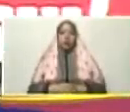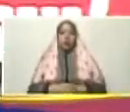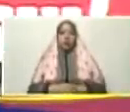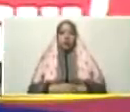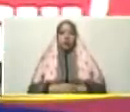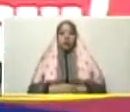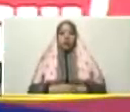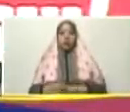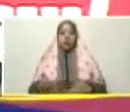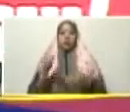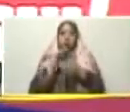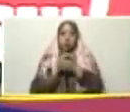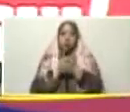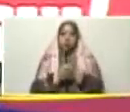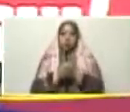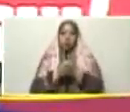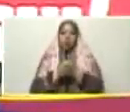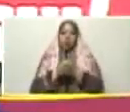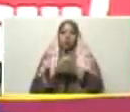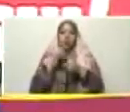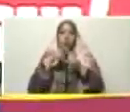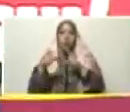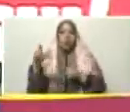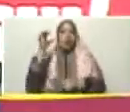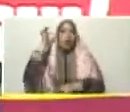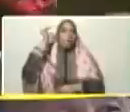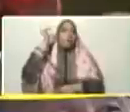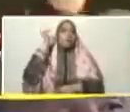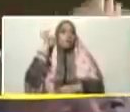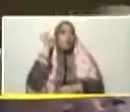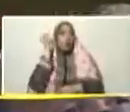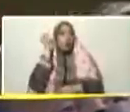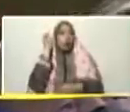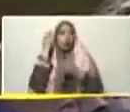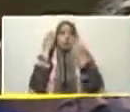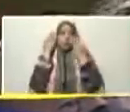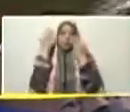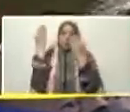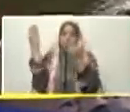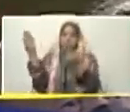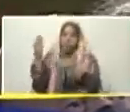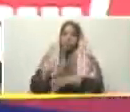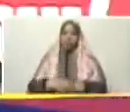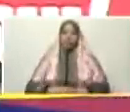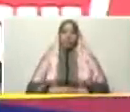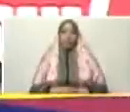en la compañera mayerling áreas presente